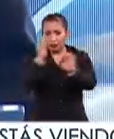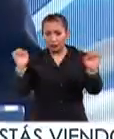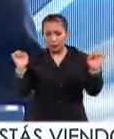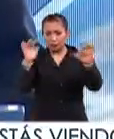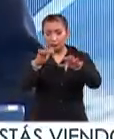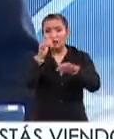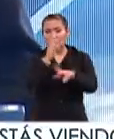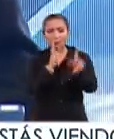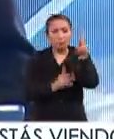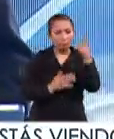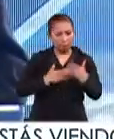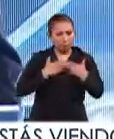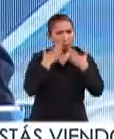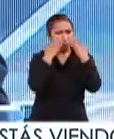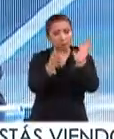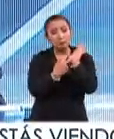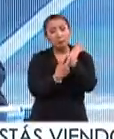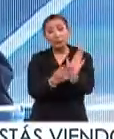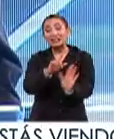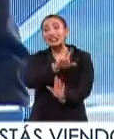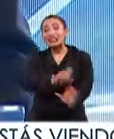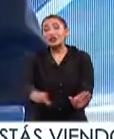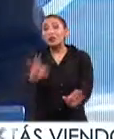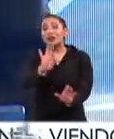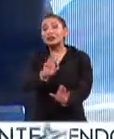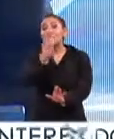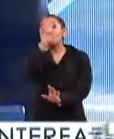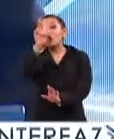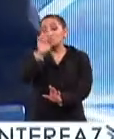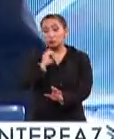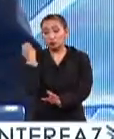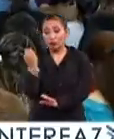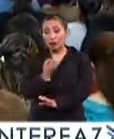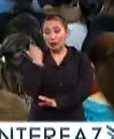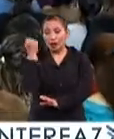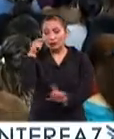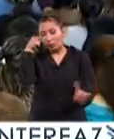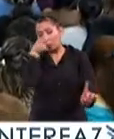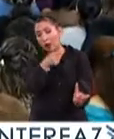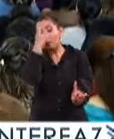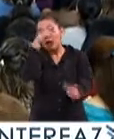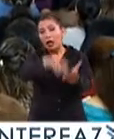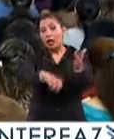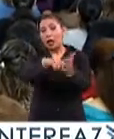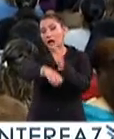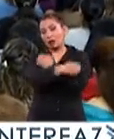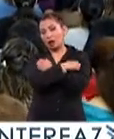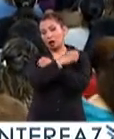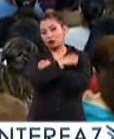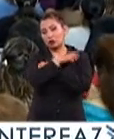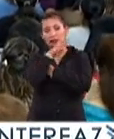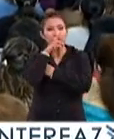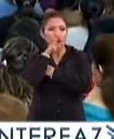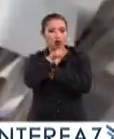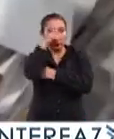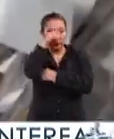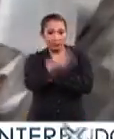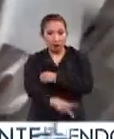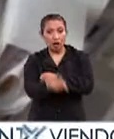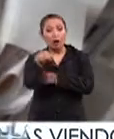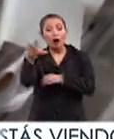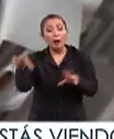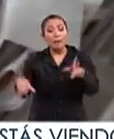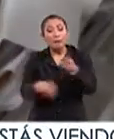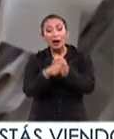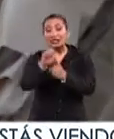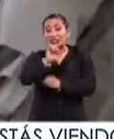En este diálogo franco se presentaron 742 ponencias enfocadas a mejorar la educación en México, las cuales se suman